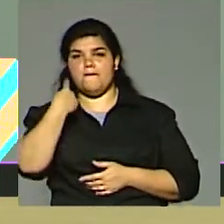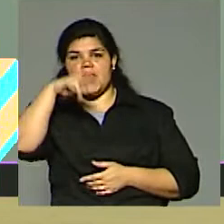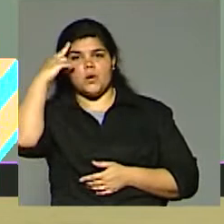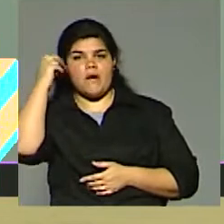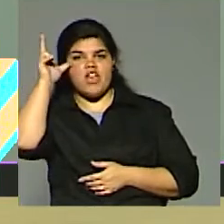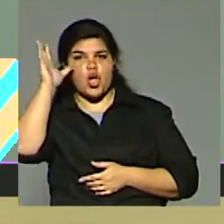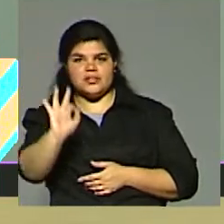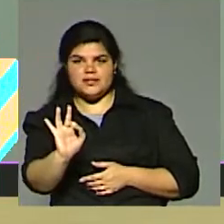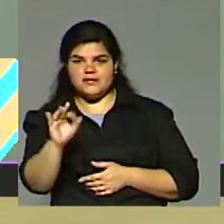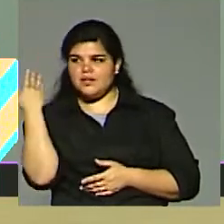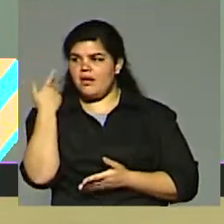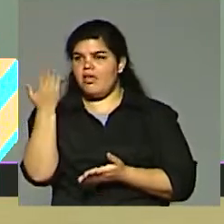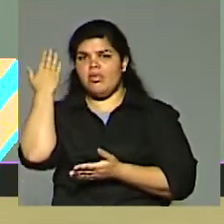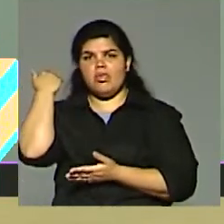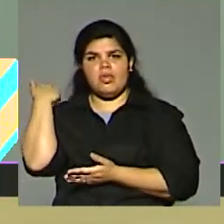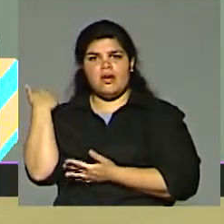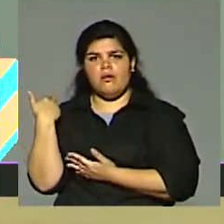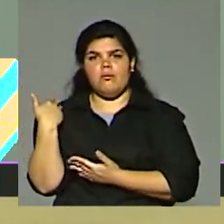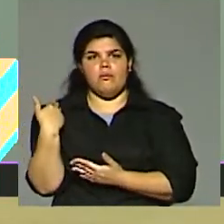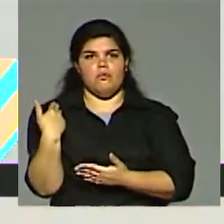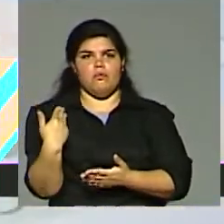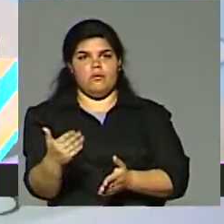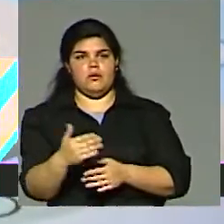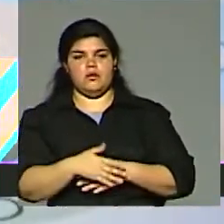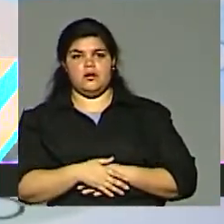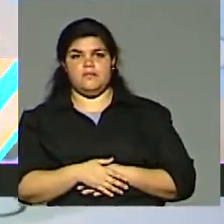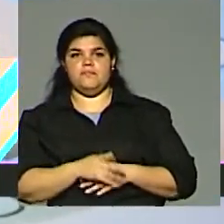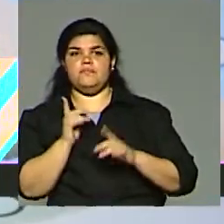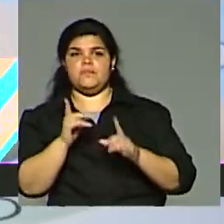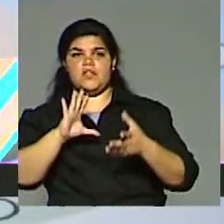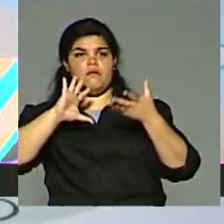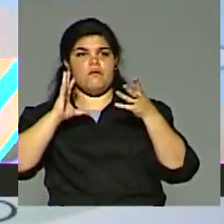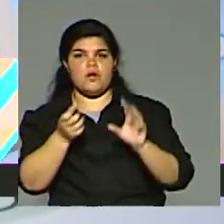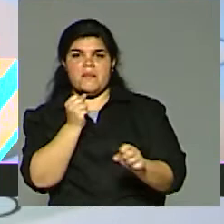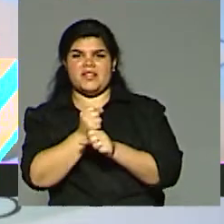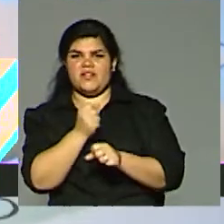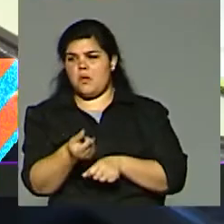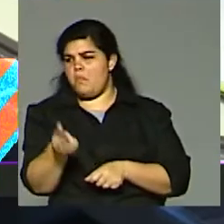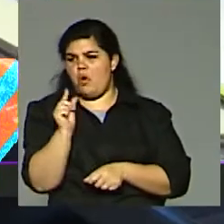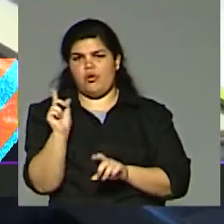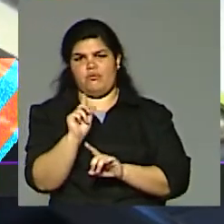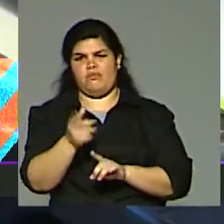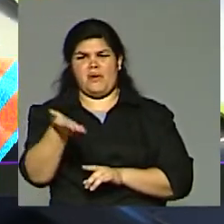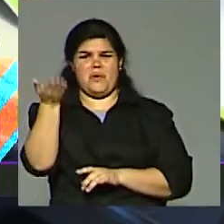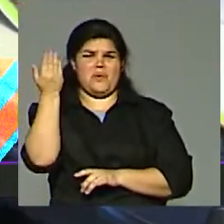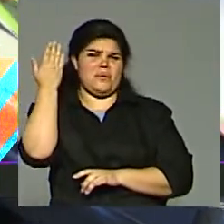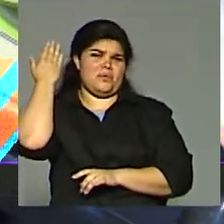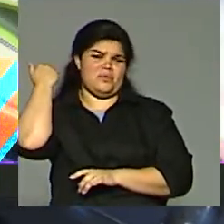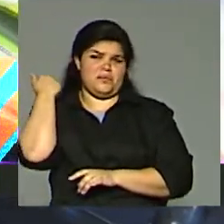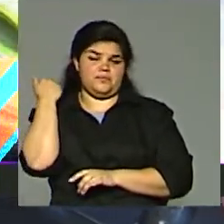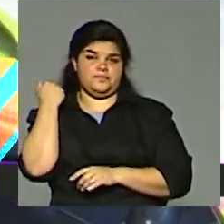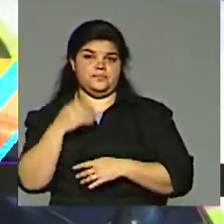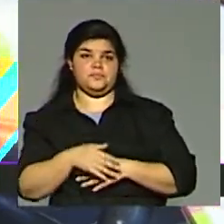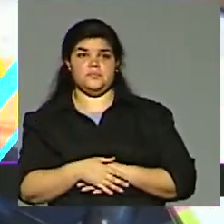países, en respuesta a tu pregunta, europeos que lo empezaron a trabajar hace no mucho tiempo. Y donde lo principal